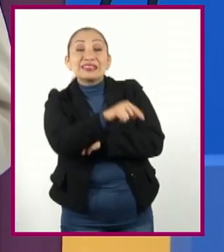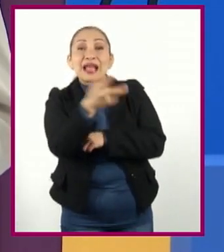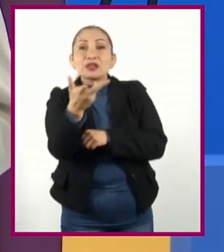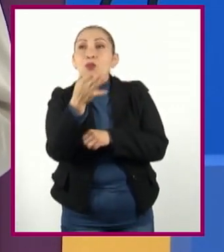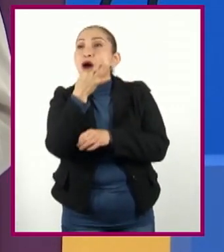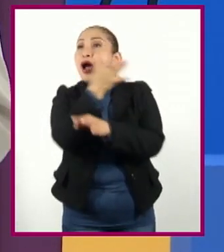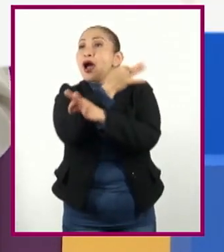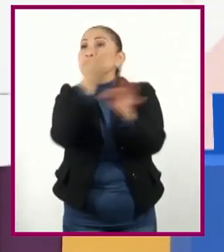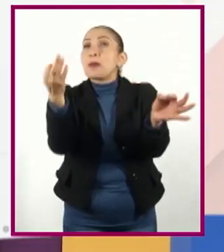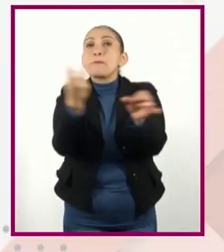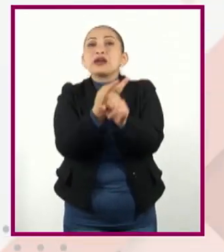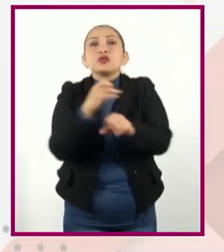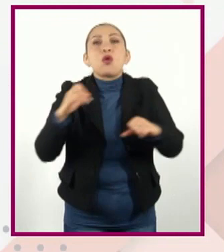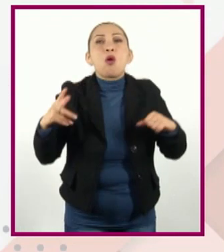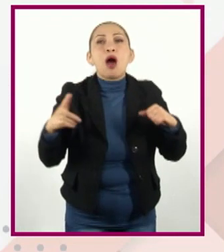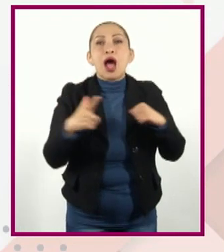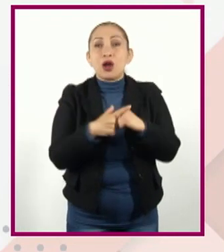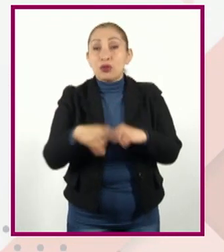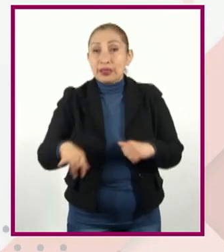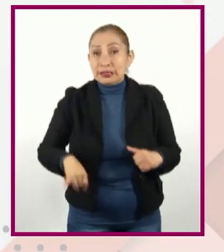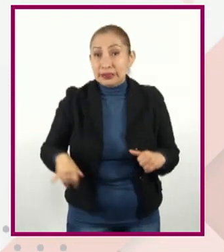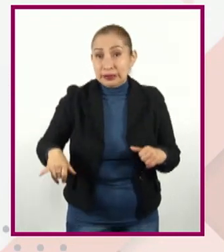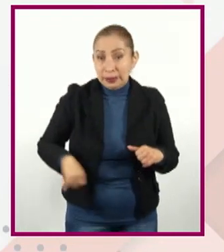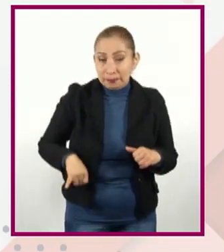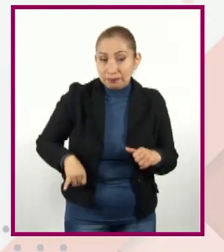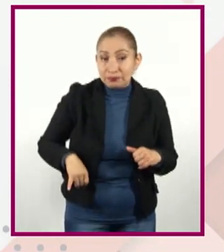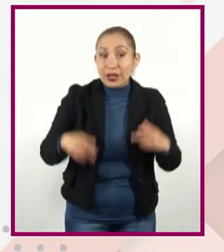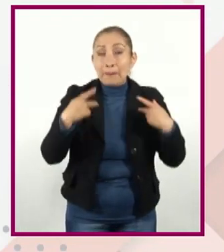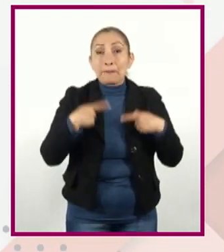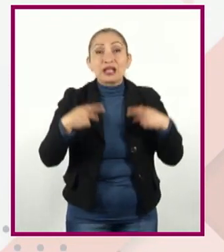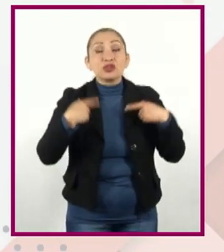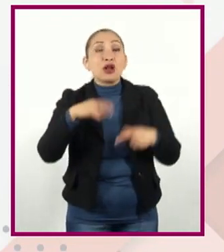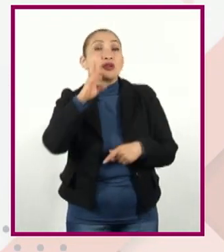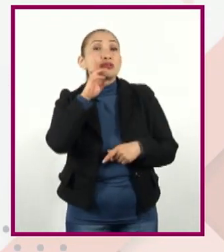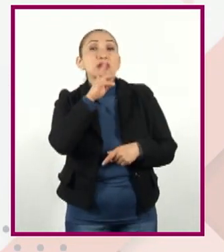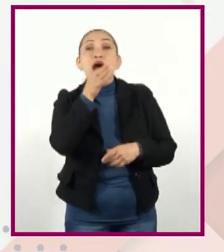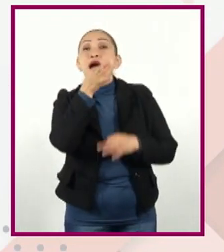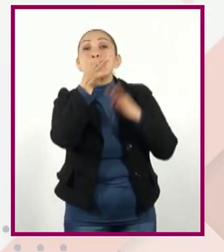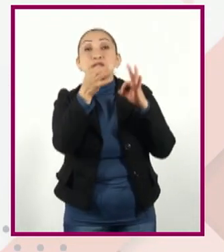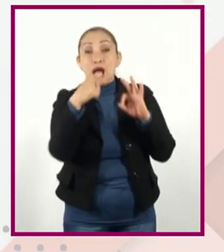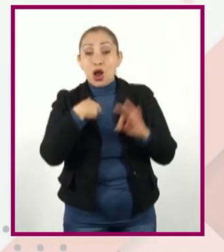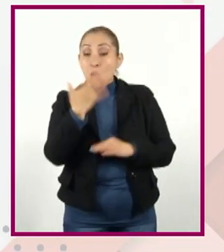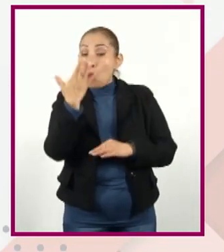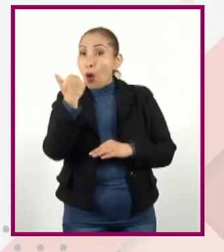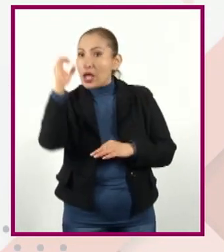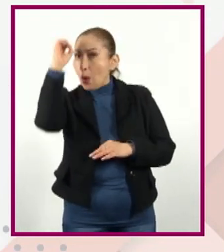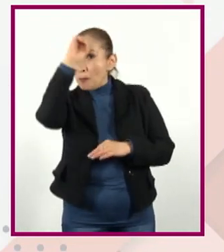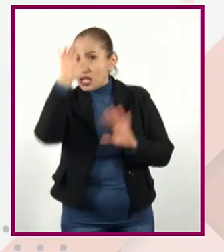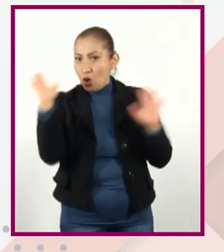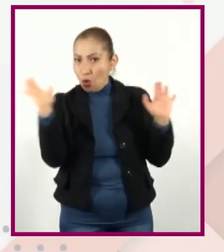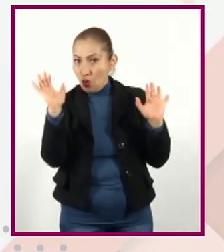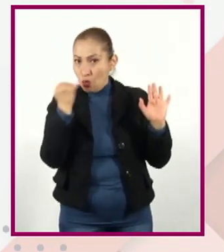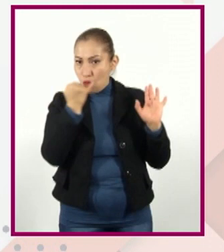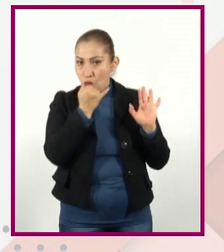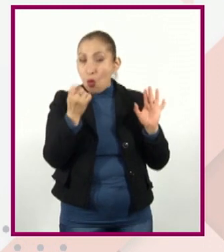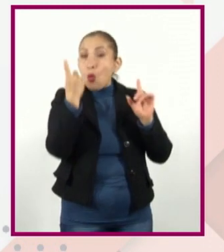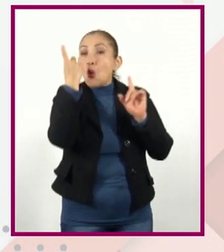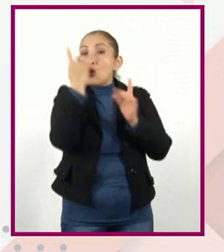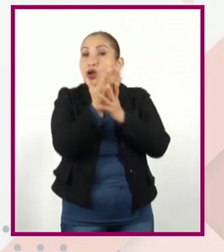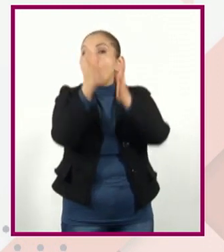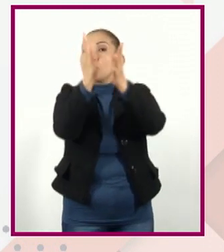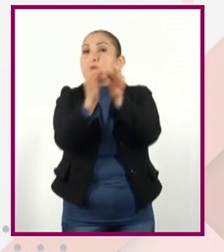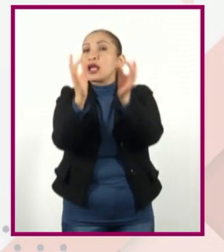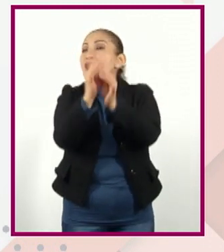interés. En la noticia, el periodista solo informa el hecho, no da opiniones y se limita a relatar lo